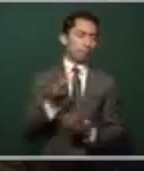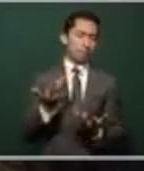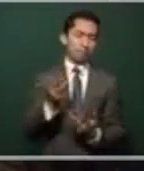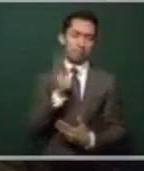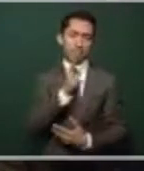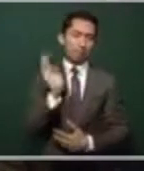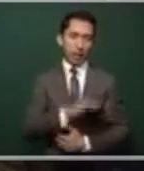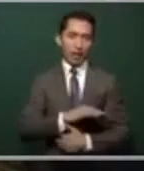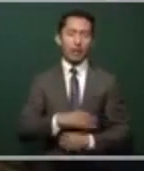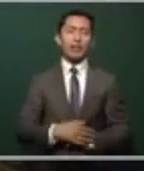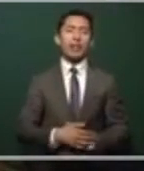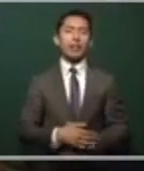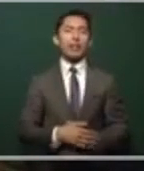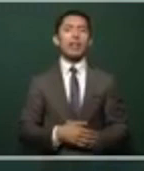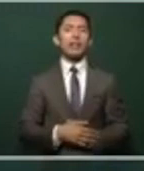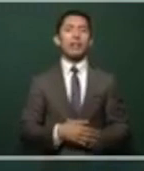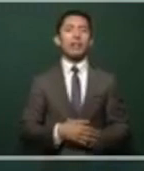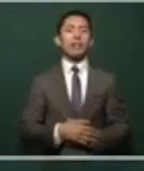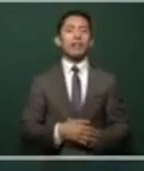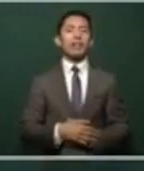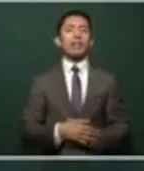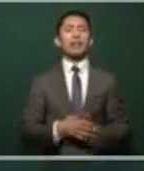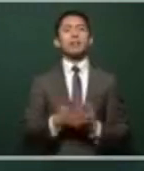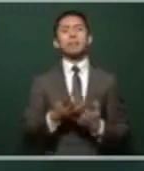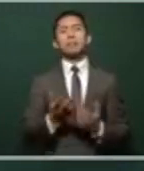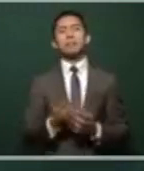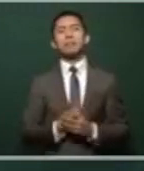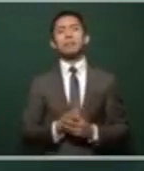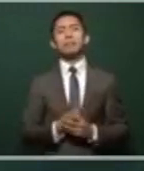No. No, es que eso